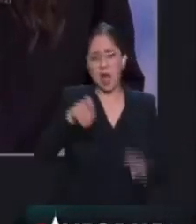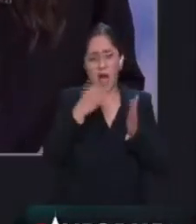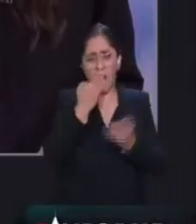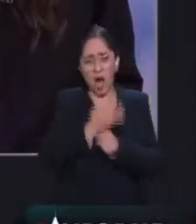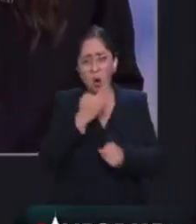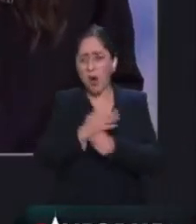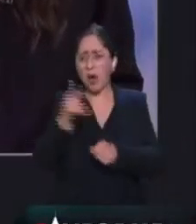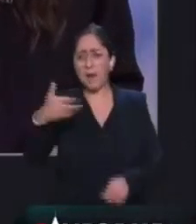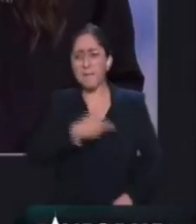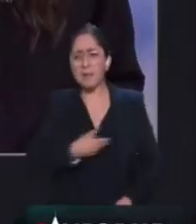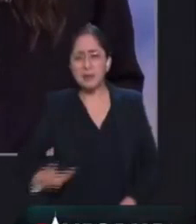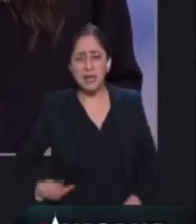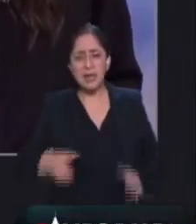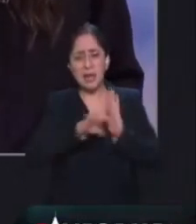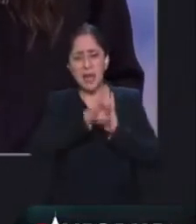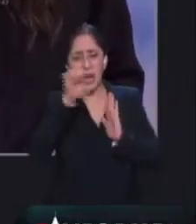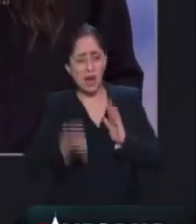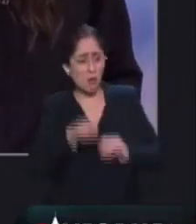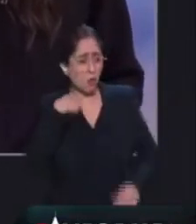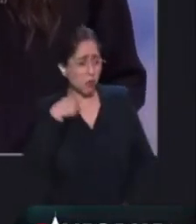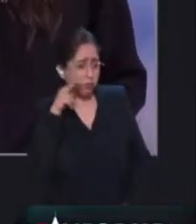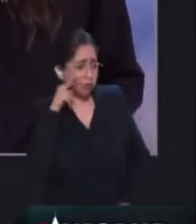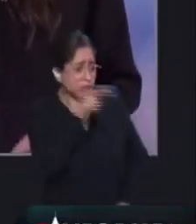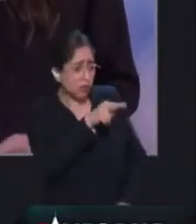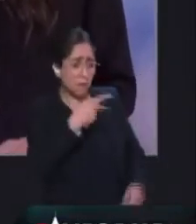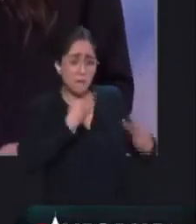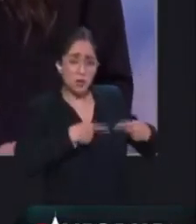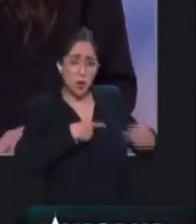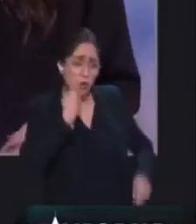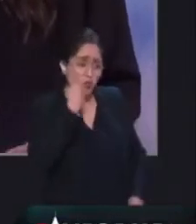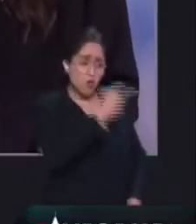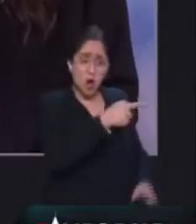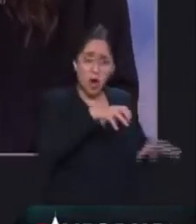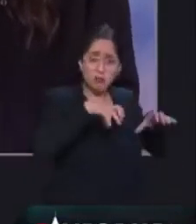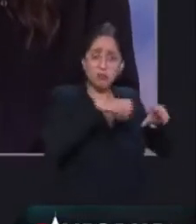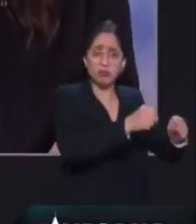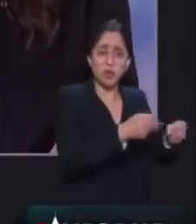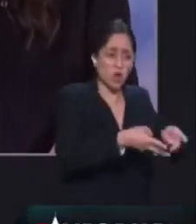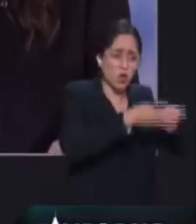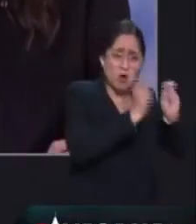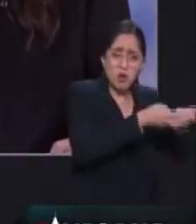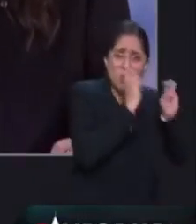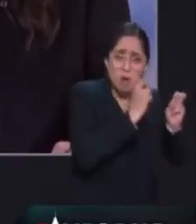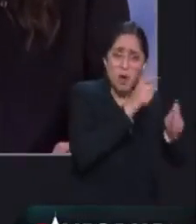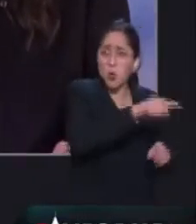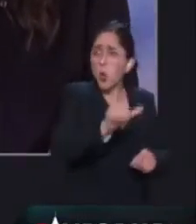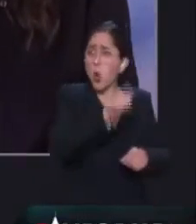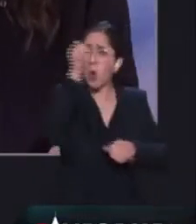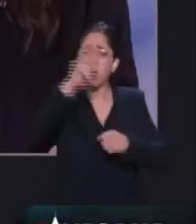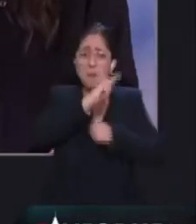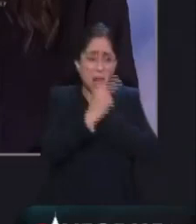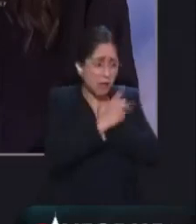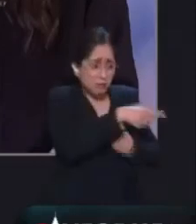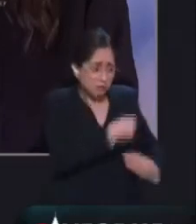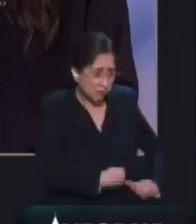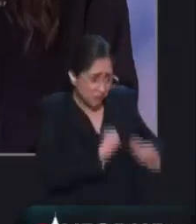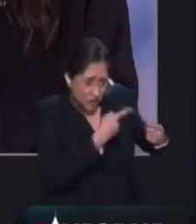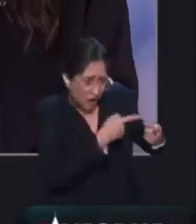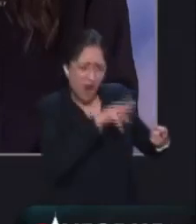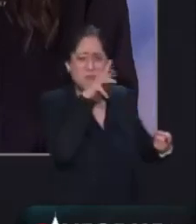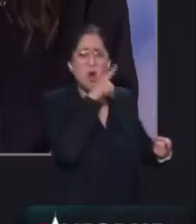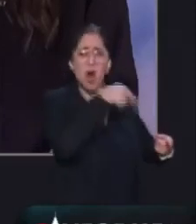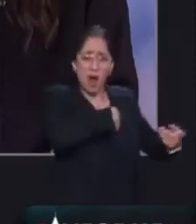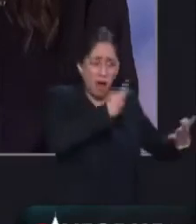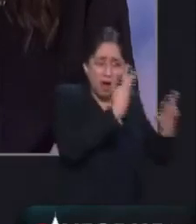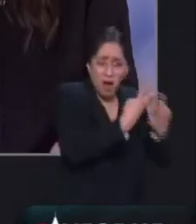avión y buenas noches, los pastores, arréglenla ya. ¿No? O sea, muy práctico, ¿no? Como hombre de la sierra no me quiero complicar la vida. No queremos